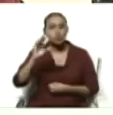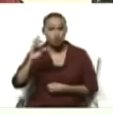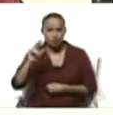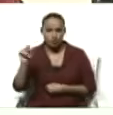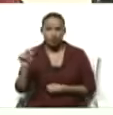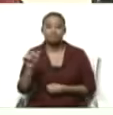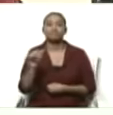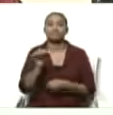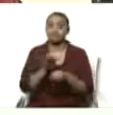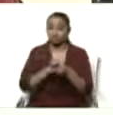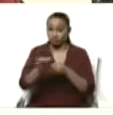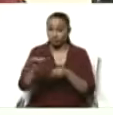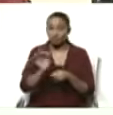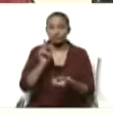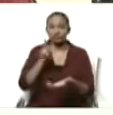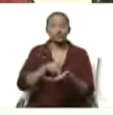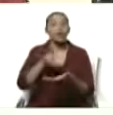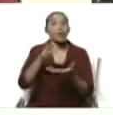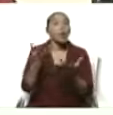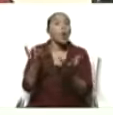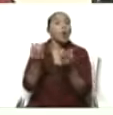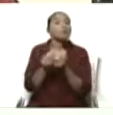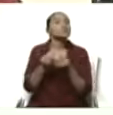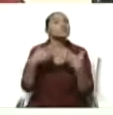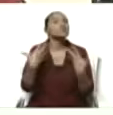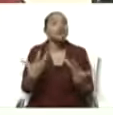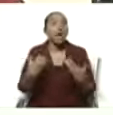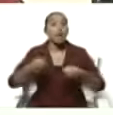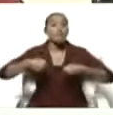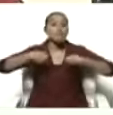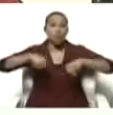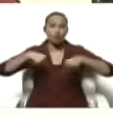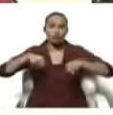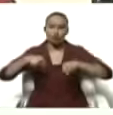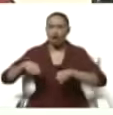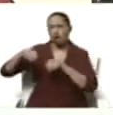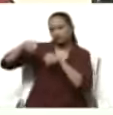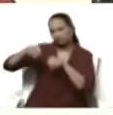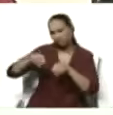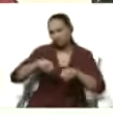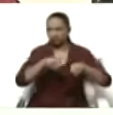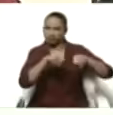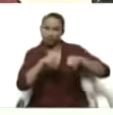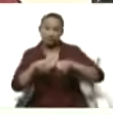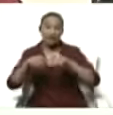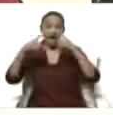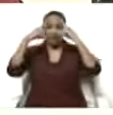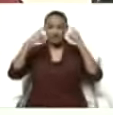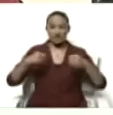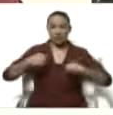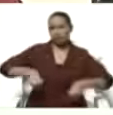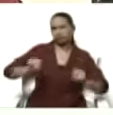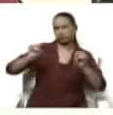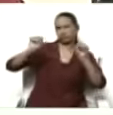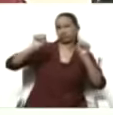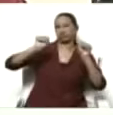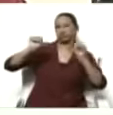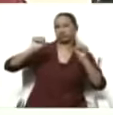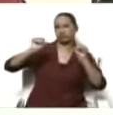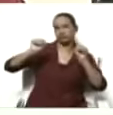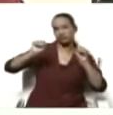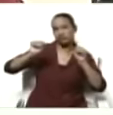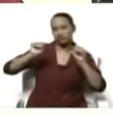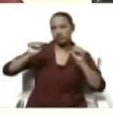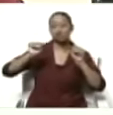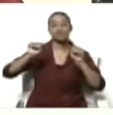hizo una jornada con los los compañeros motorizados que son expertos en pirueta los mot piruetas